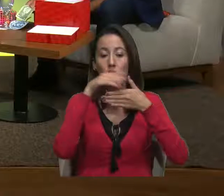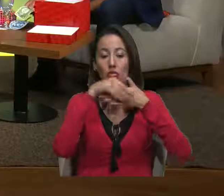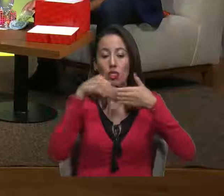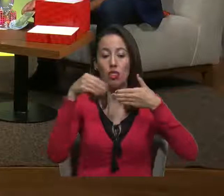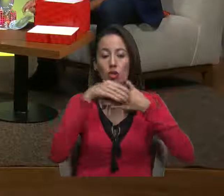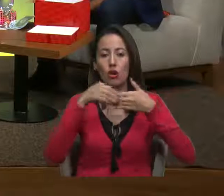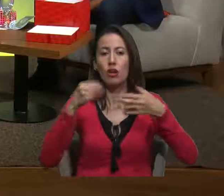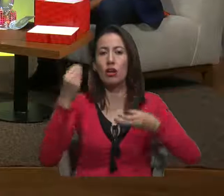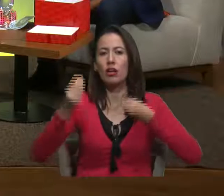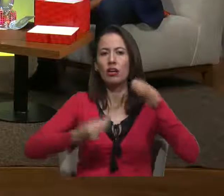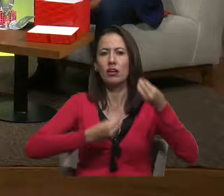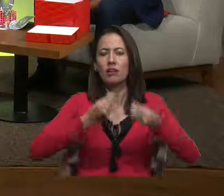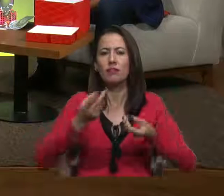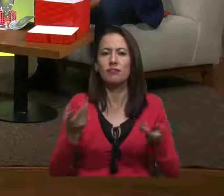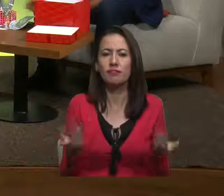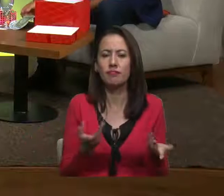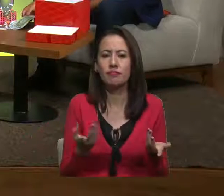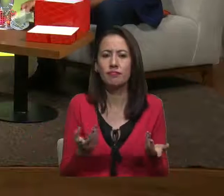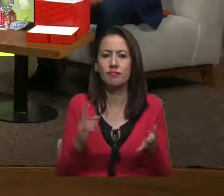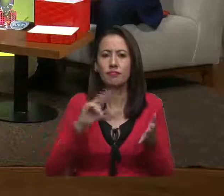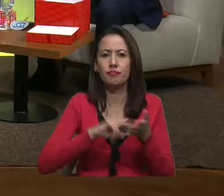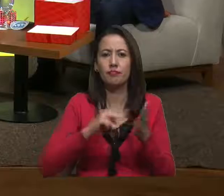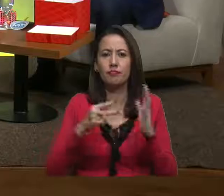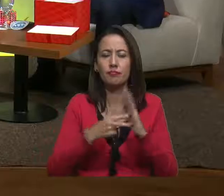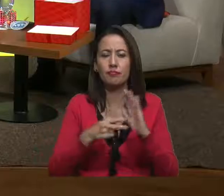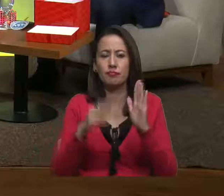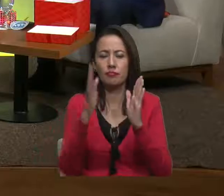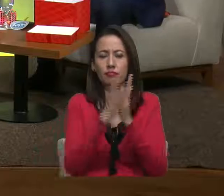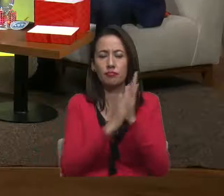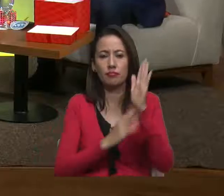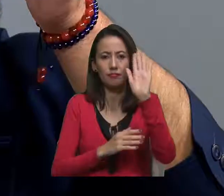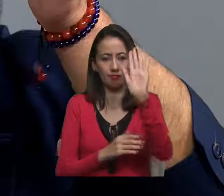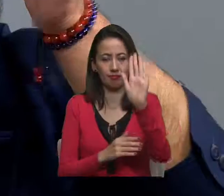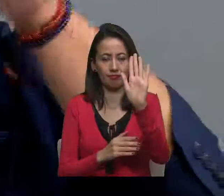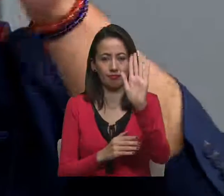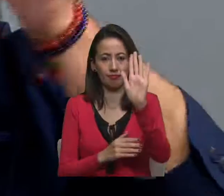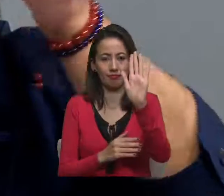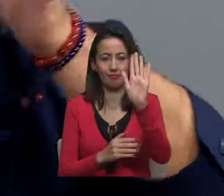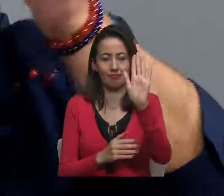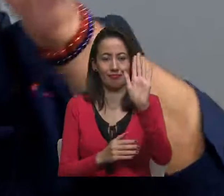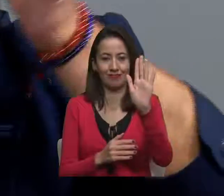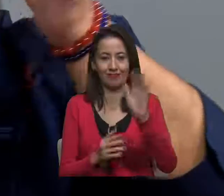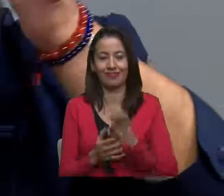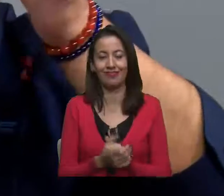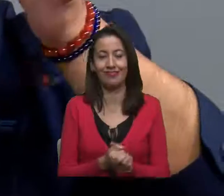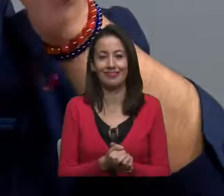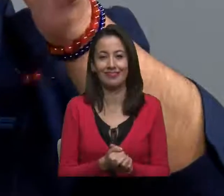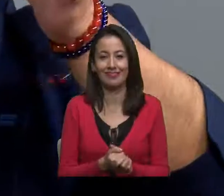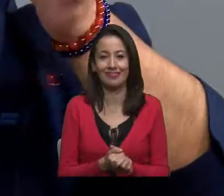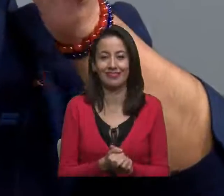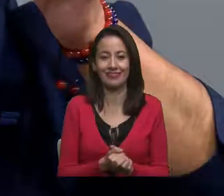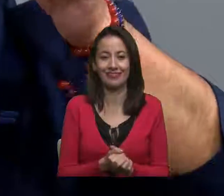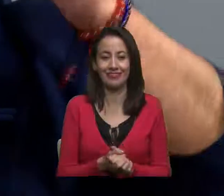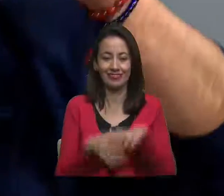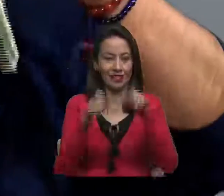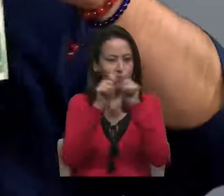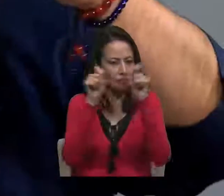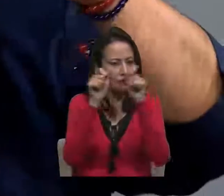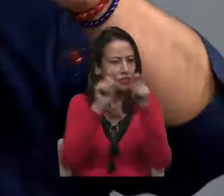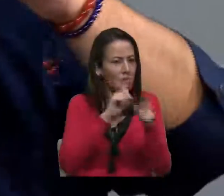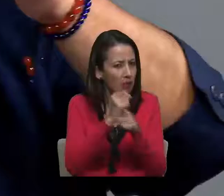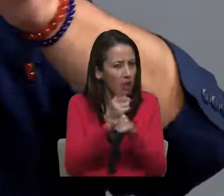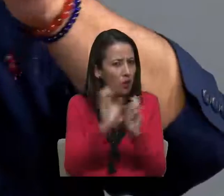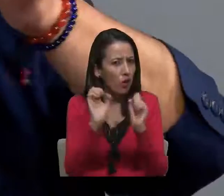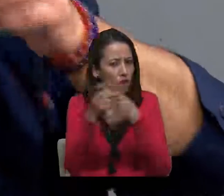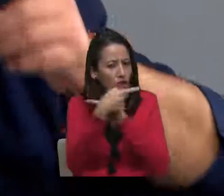para nosotros es bien muestre lo bien si es verídico no venimos atrás jugando